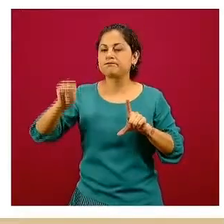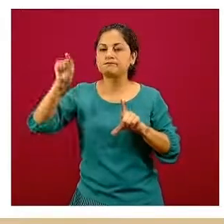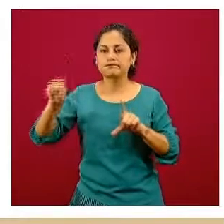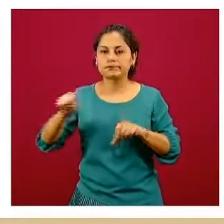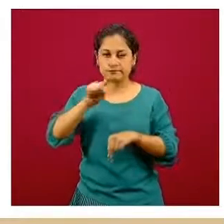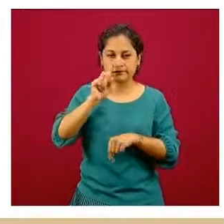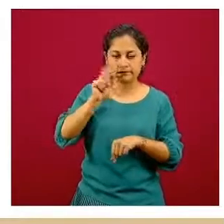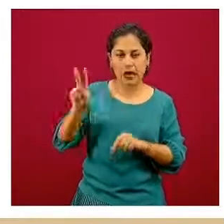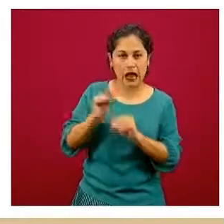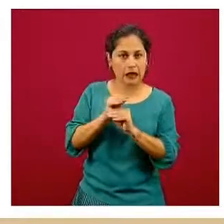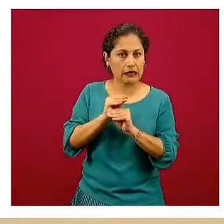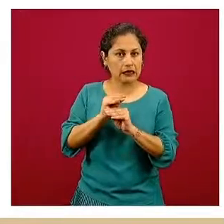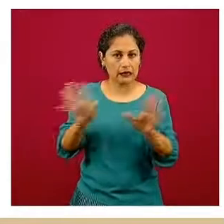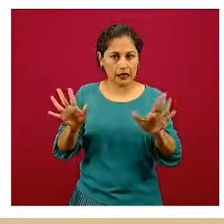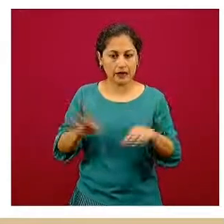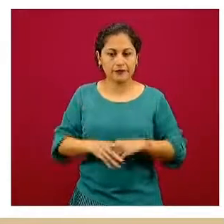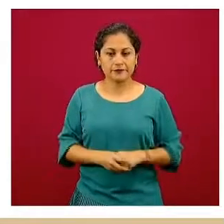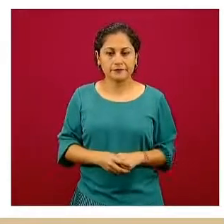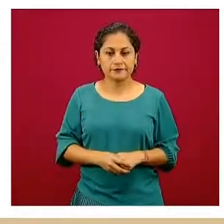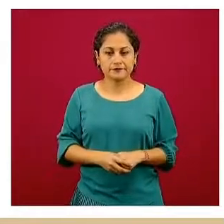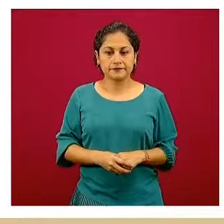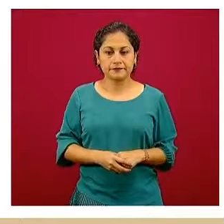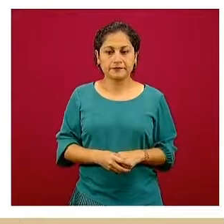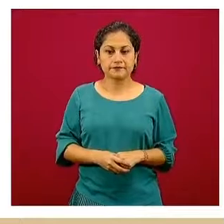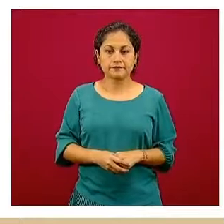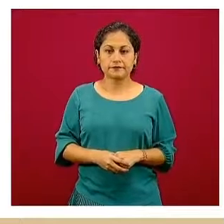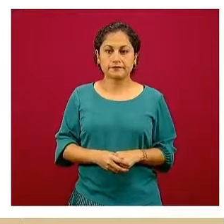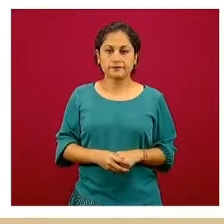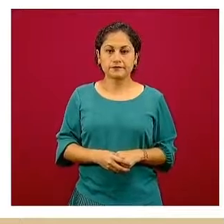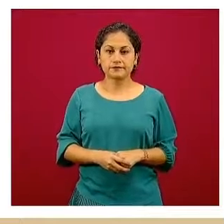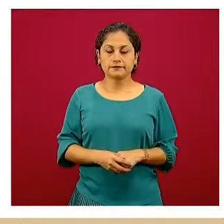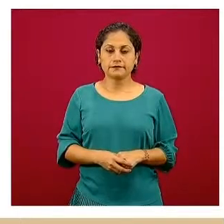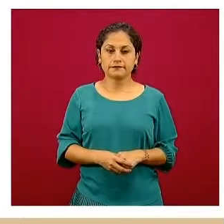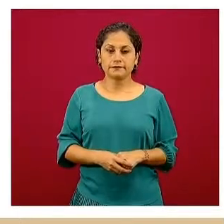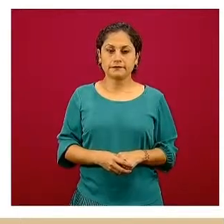notar precisamente esto que estamos observando